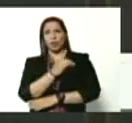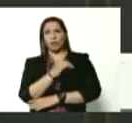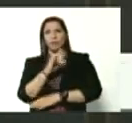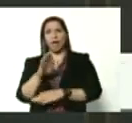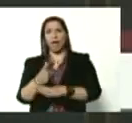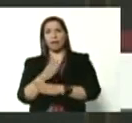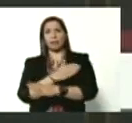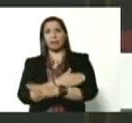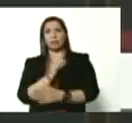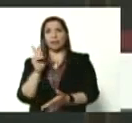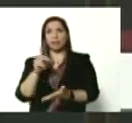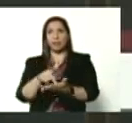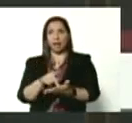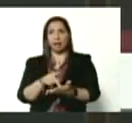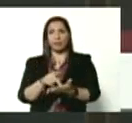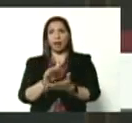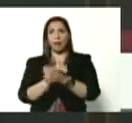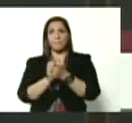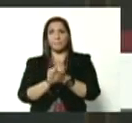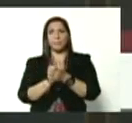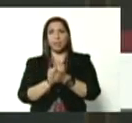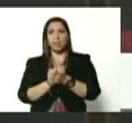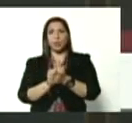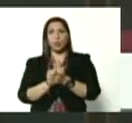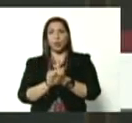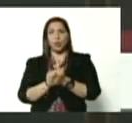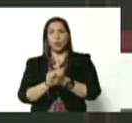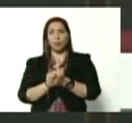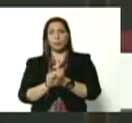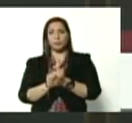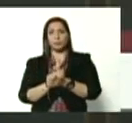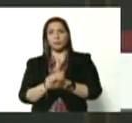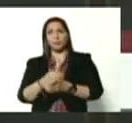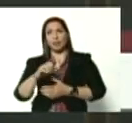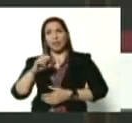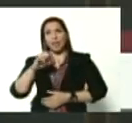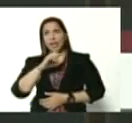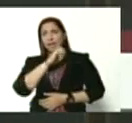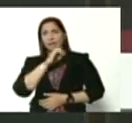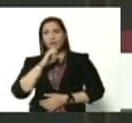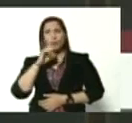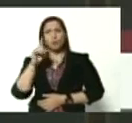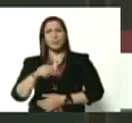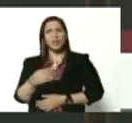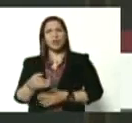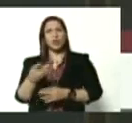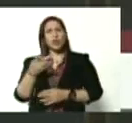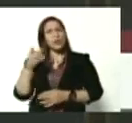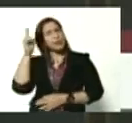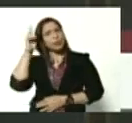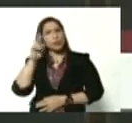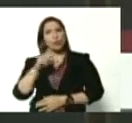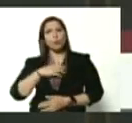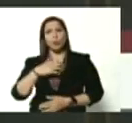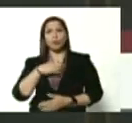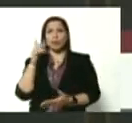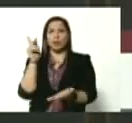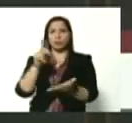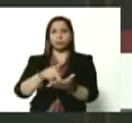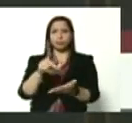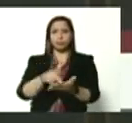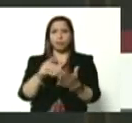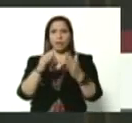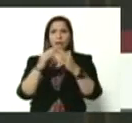llegada del hermano evo morales donde los videos no podían pasar por las plazas principales a riesgo de ser apaleados por las bandas